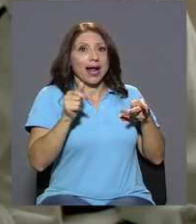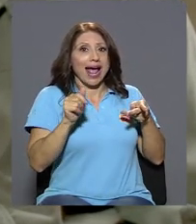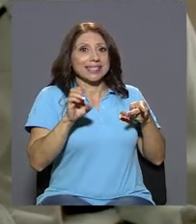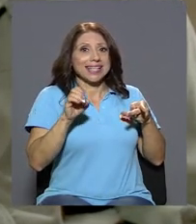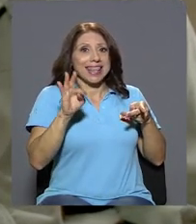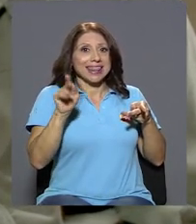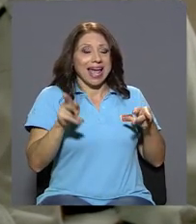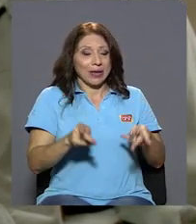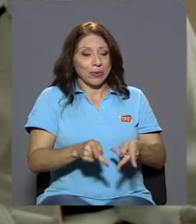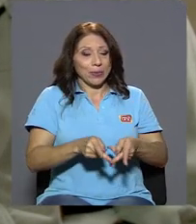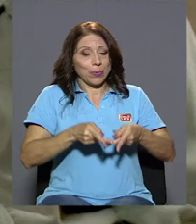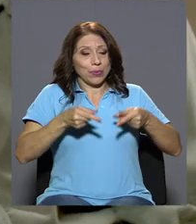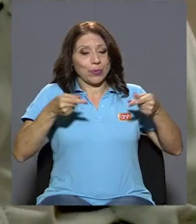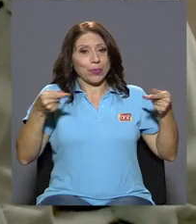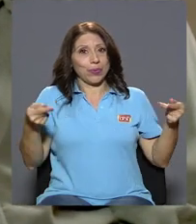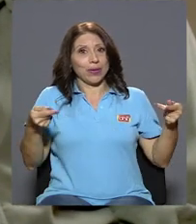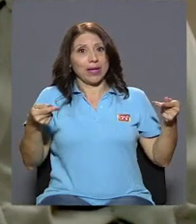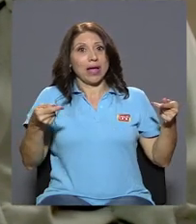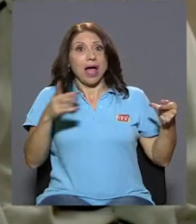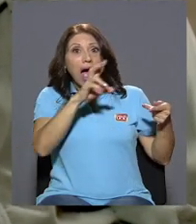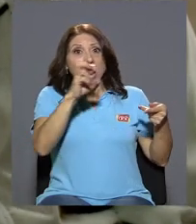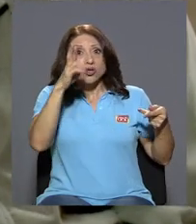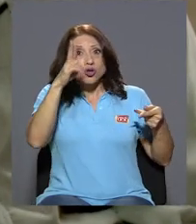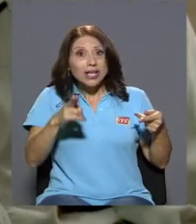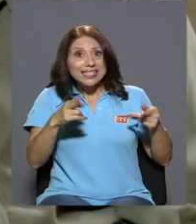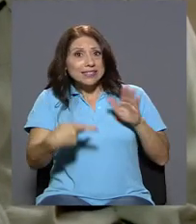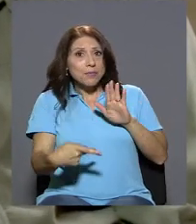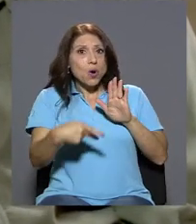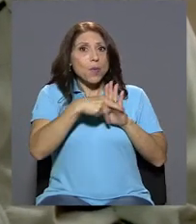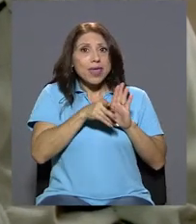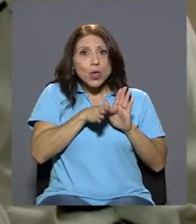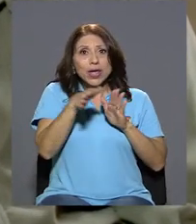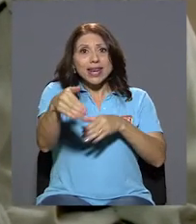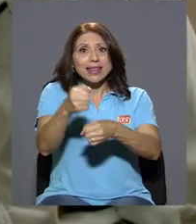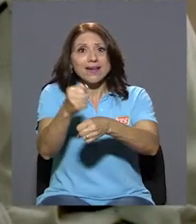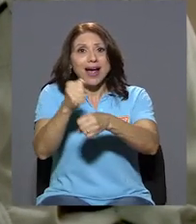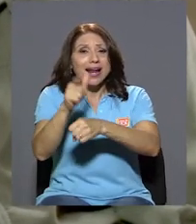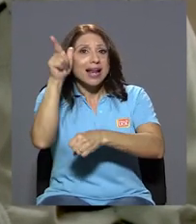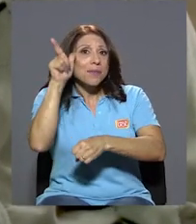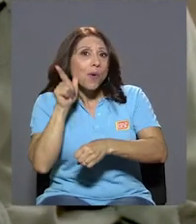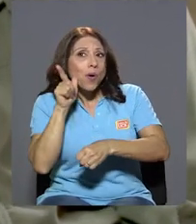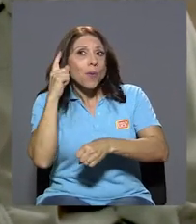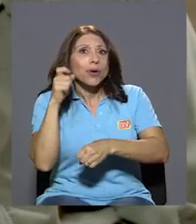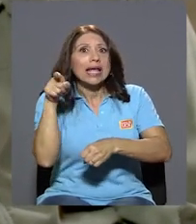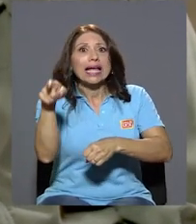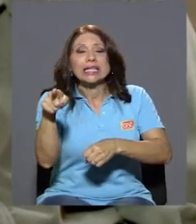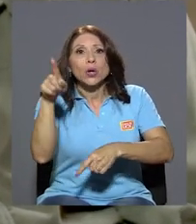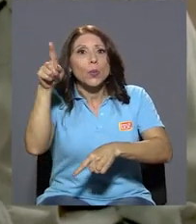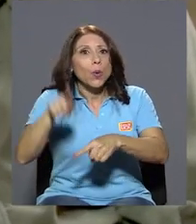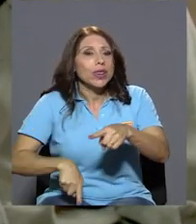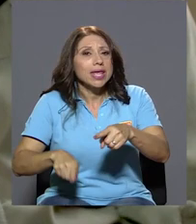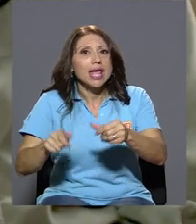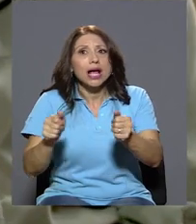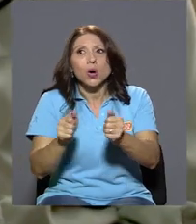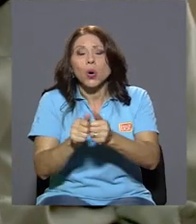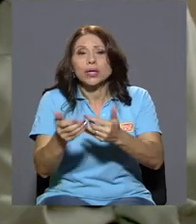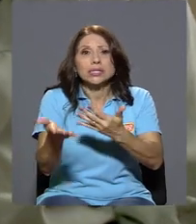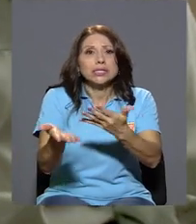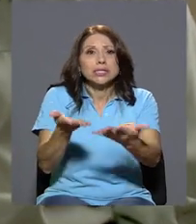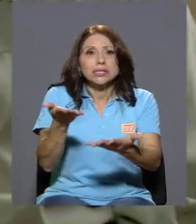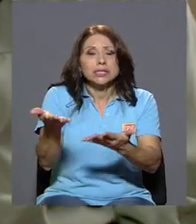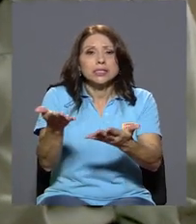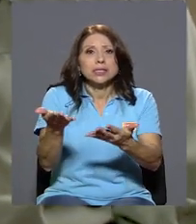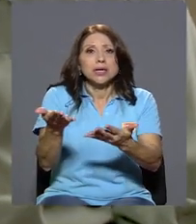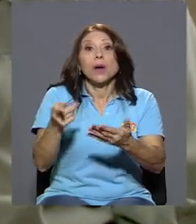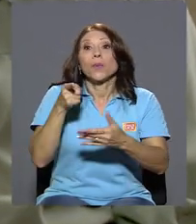prohibía a los costarricenses ir a trabajar a limón porque no podían con la zona no la con la parte